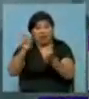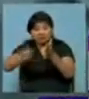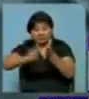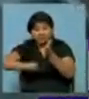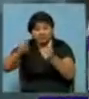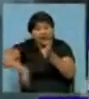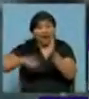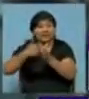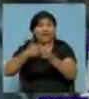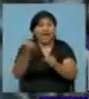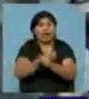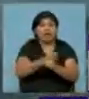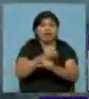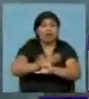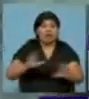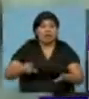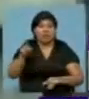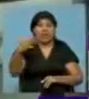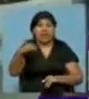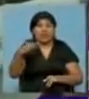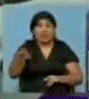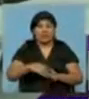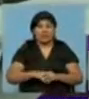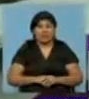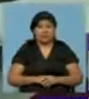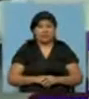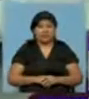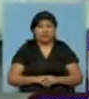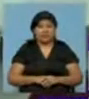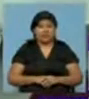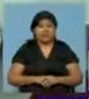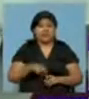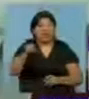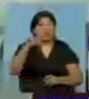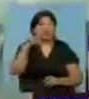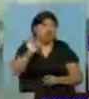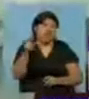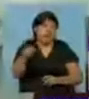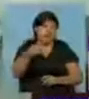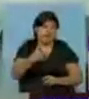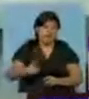aprobó. Fue aprobada. Tiene mayoría simple. Usted es el presidente y dejó a votar y se aprobó.